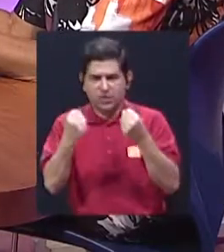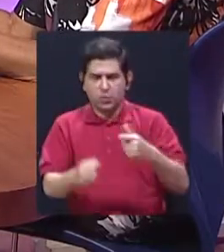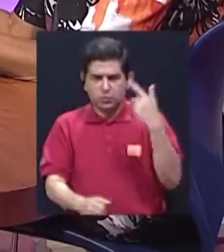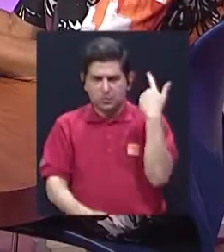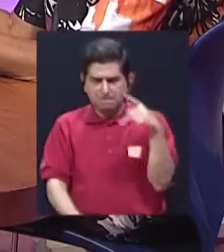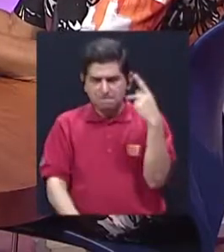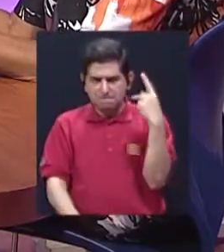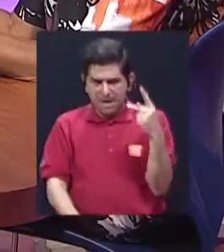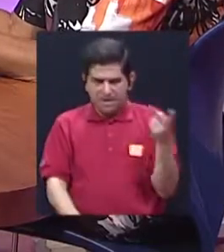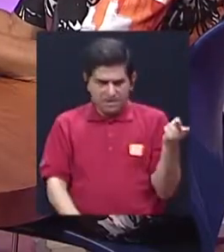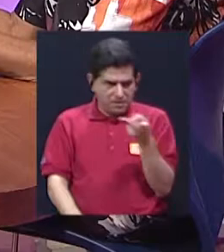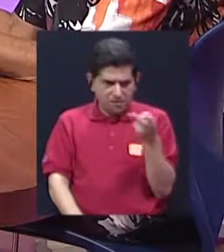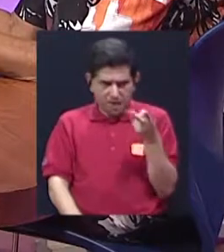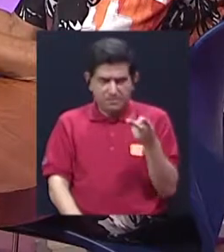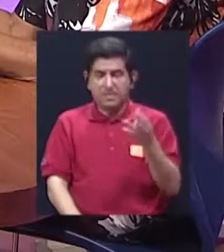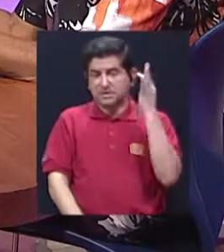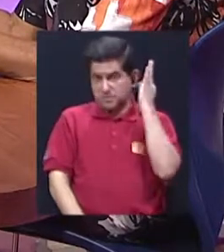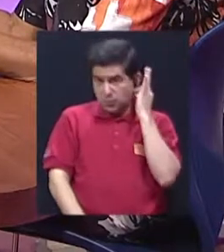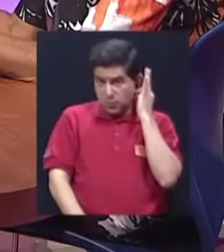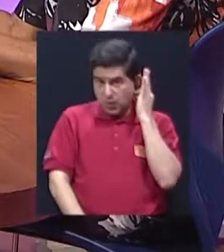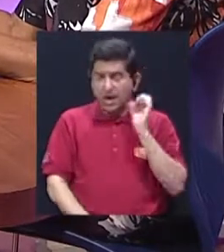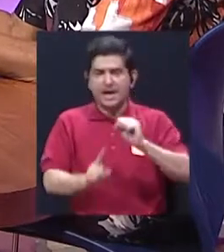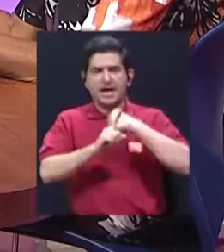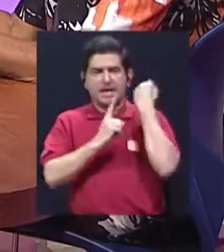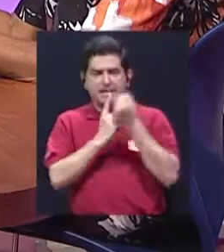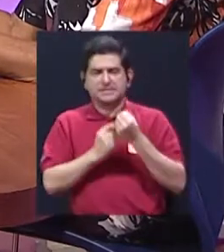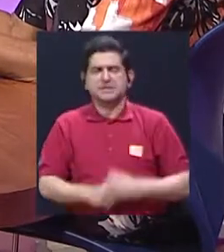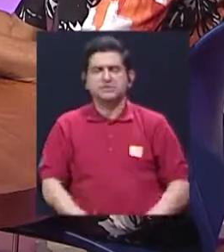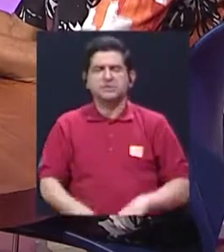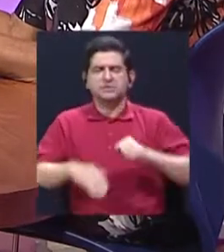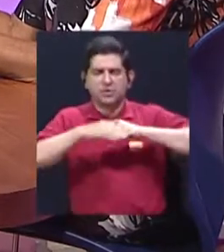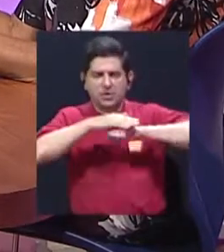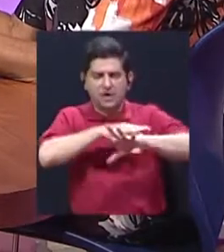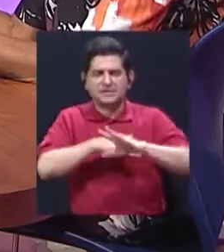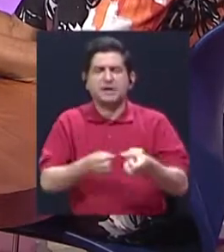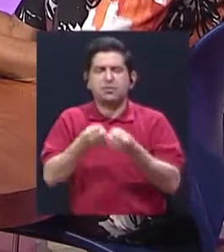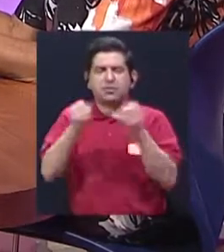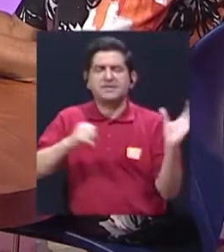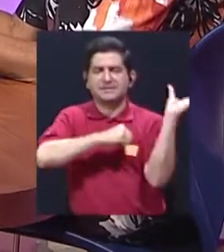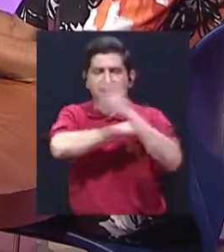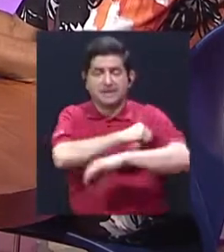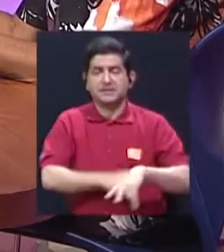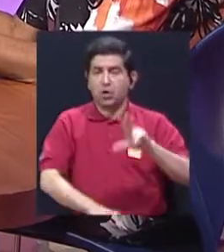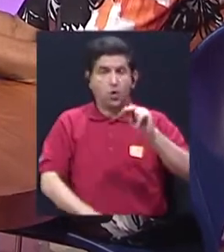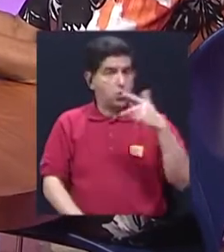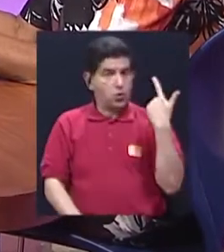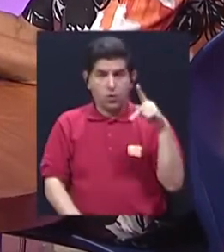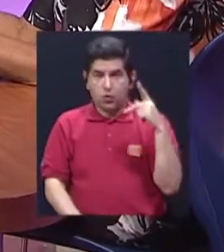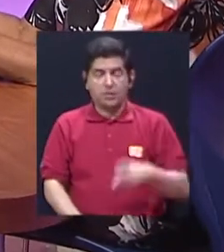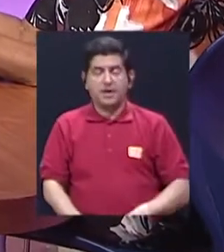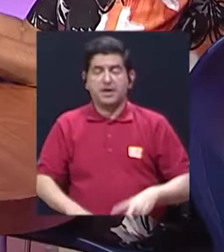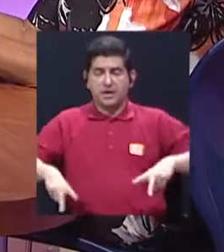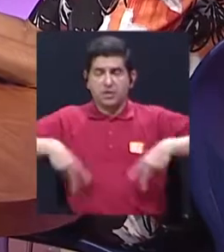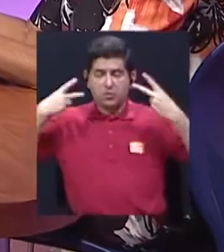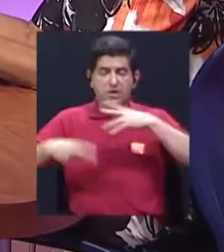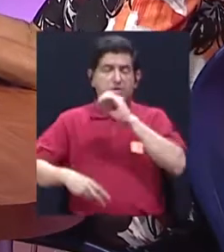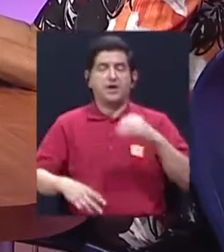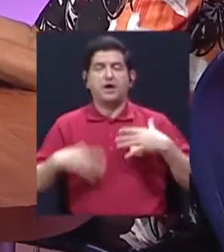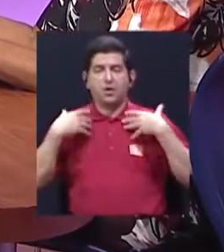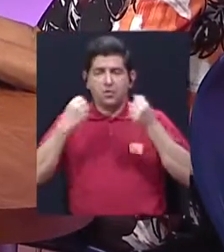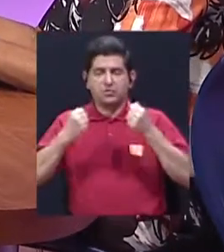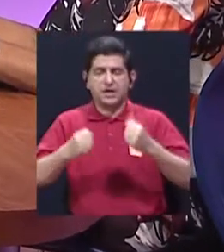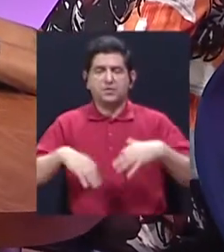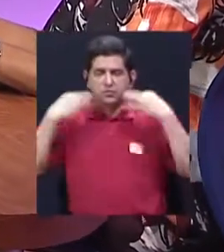vida o la salud de la mujer, eso es aborto impune. Si no está en riesgo la vida o la salud física o emocional,